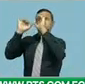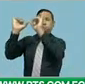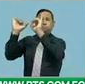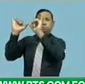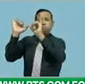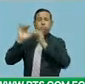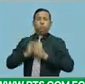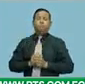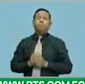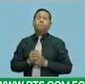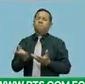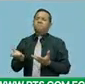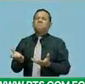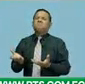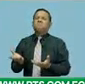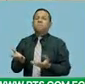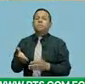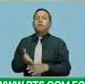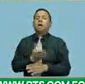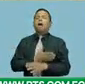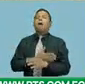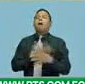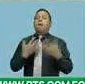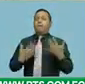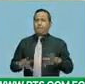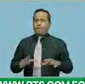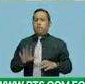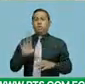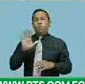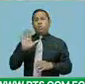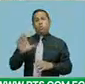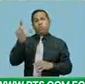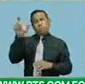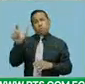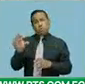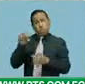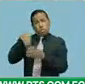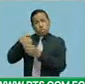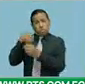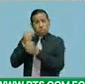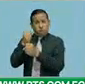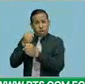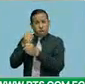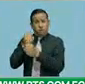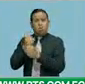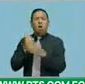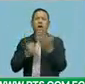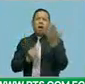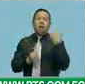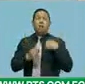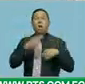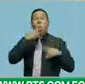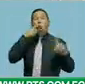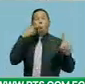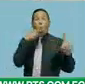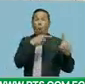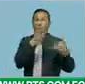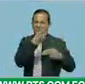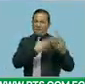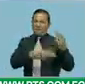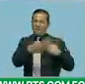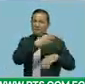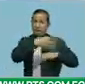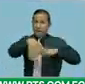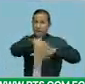detener. Todo fue preparado para recibir a uno de sus compañeros asesinado cobardemente por un vendedor informal.